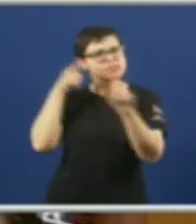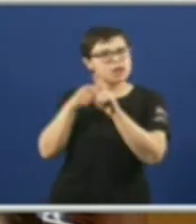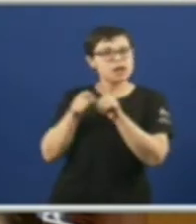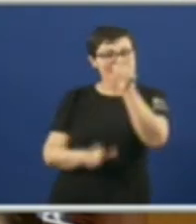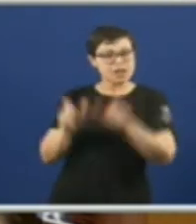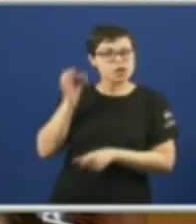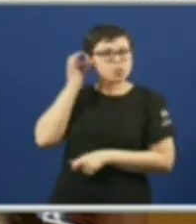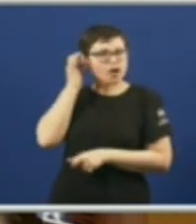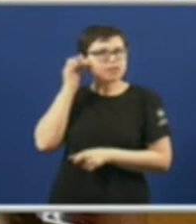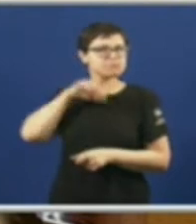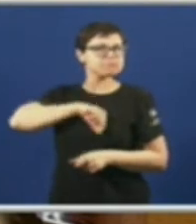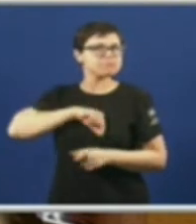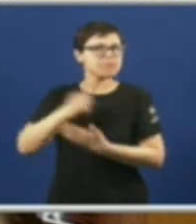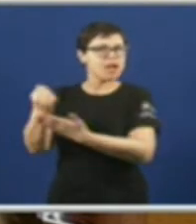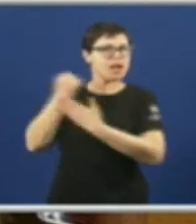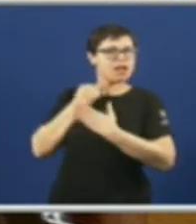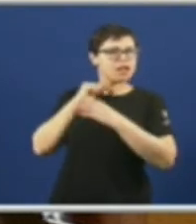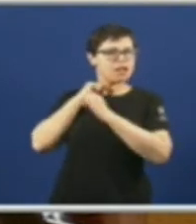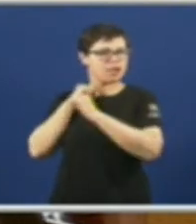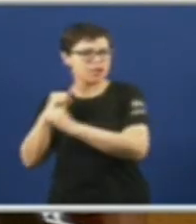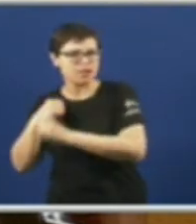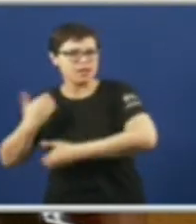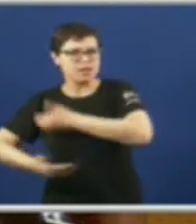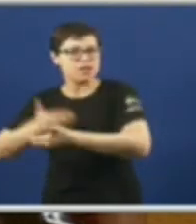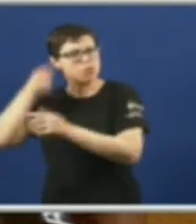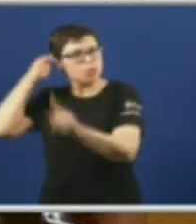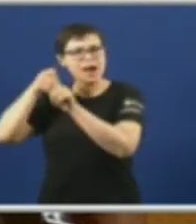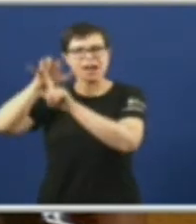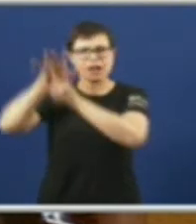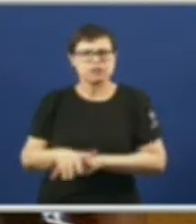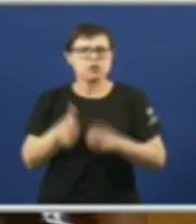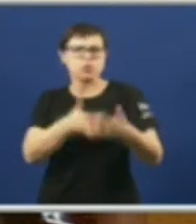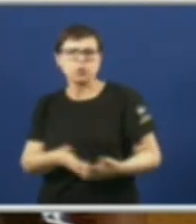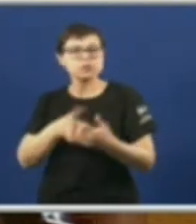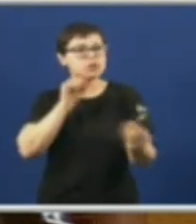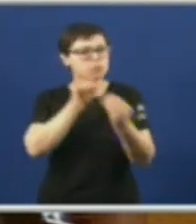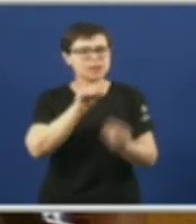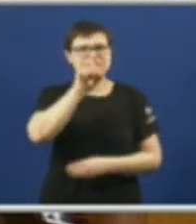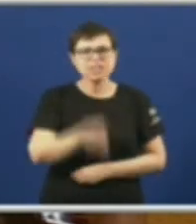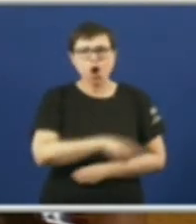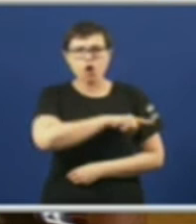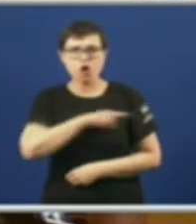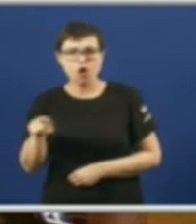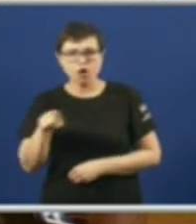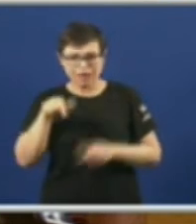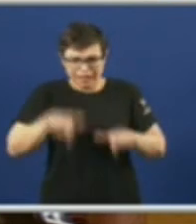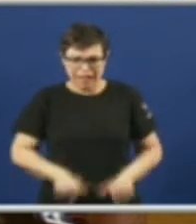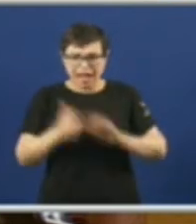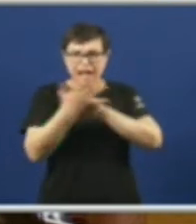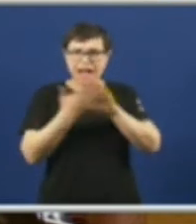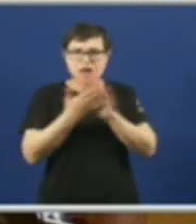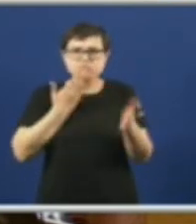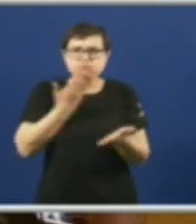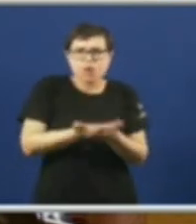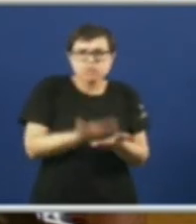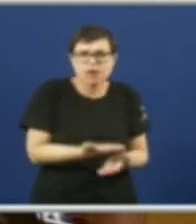que tire por elas e que loite contra as discriminacións, sí ou non, señor Feijóo, e que estamos falando de propostas para